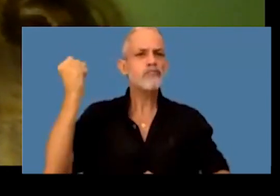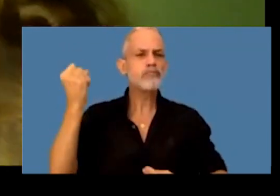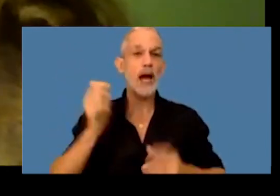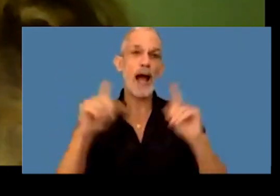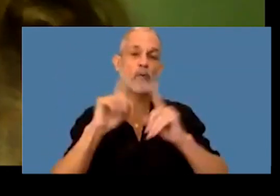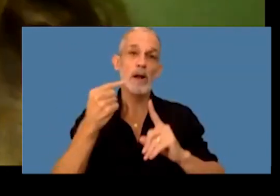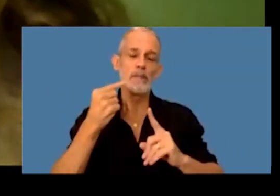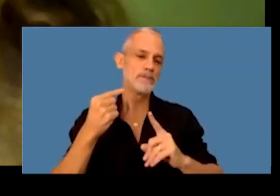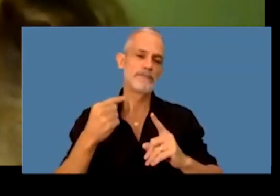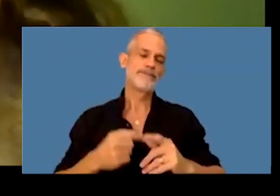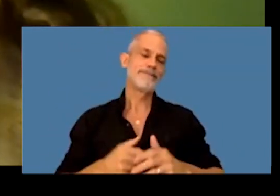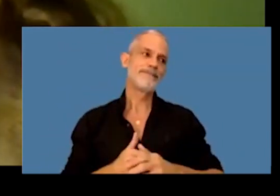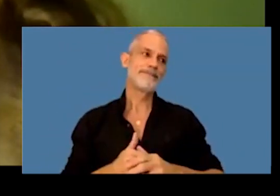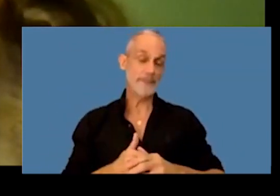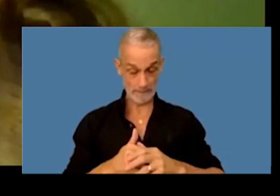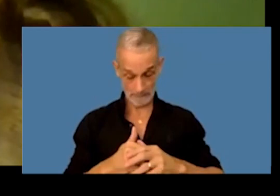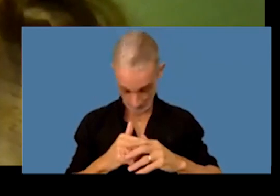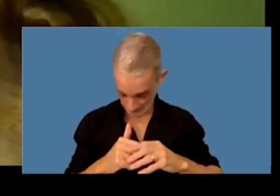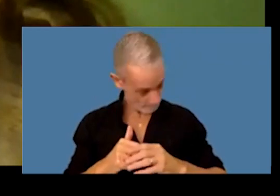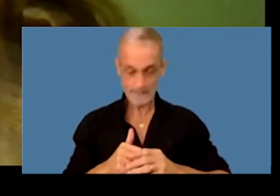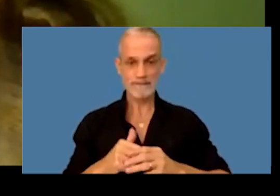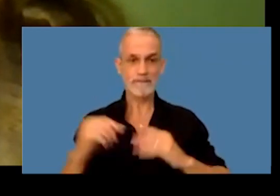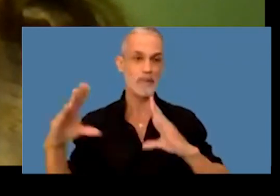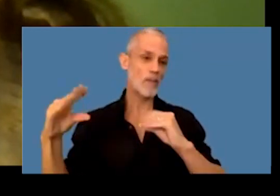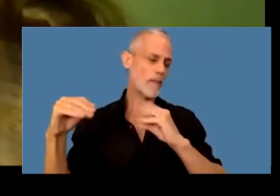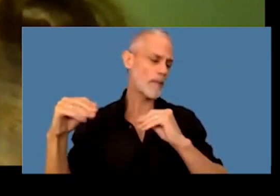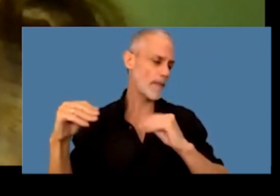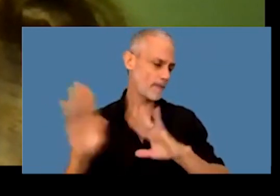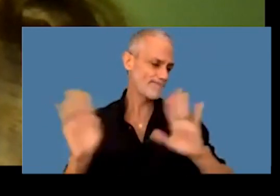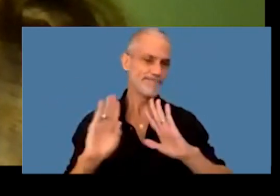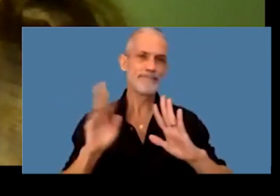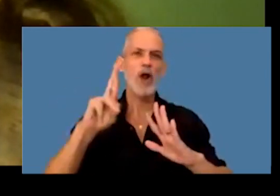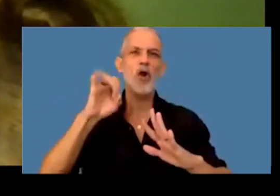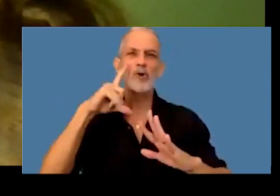que es a distancia, pero que no se lo han otorgado, ¿cómo puede hacer para obtenerlo o para reclamarlo?